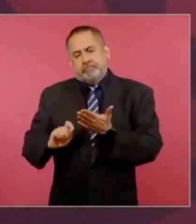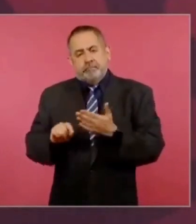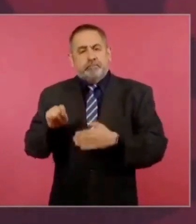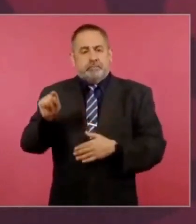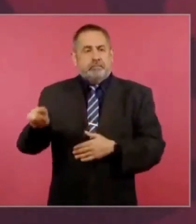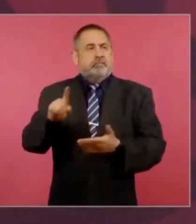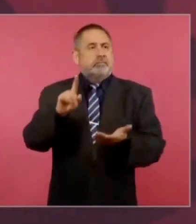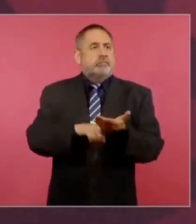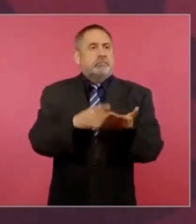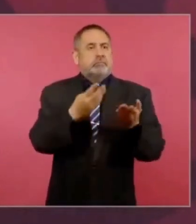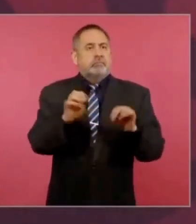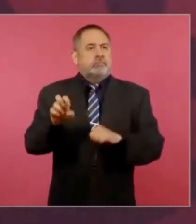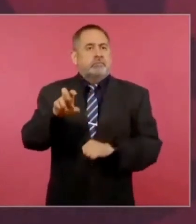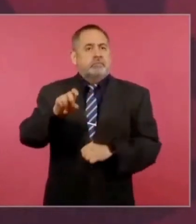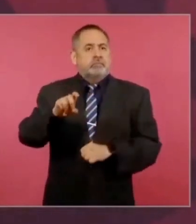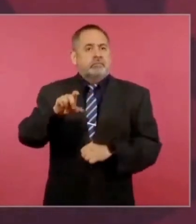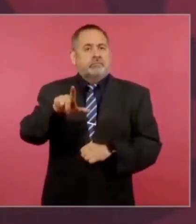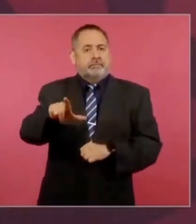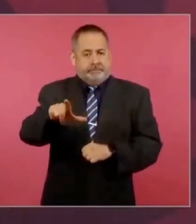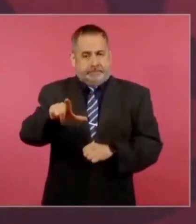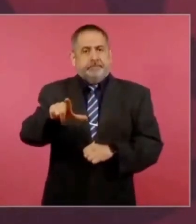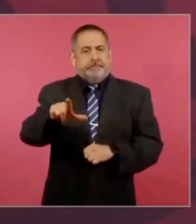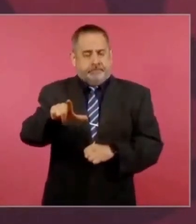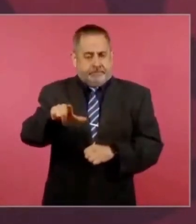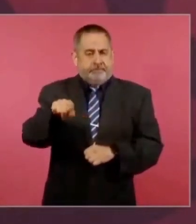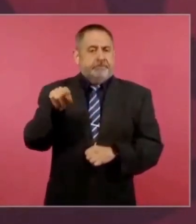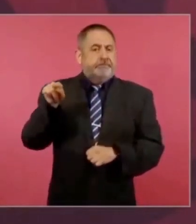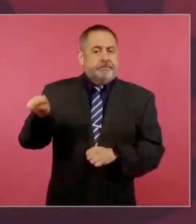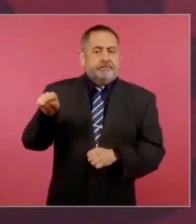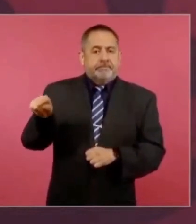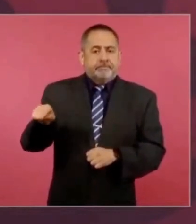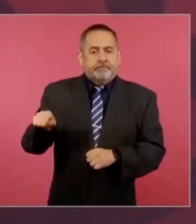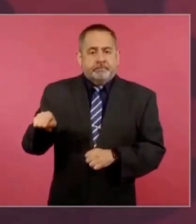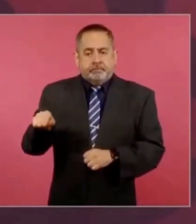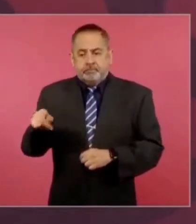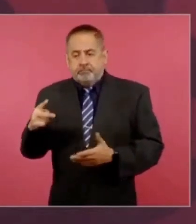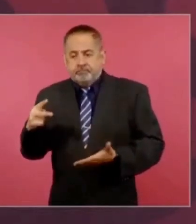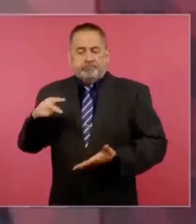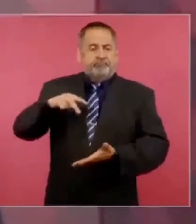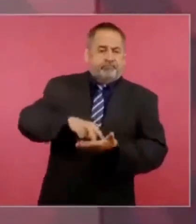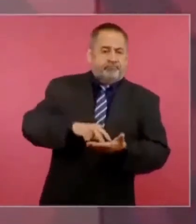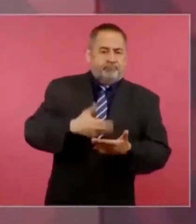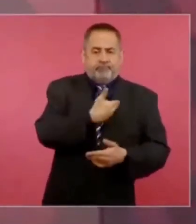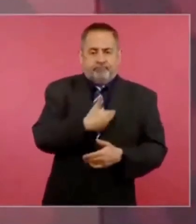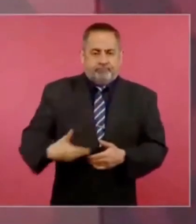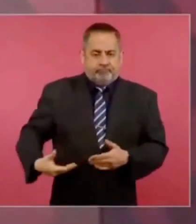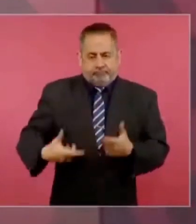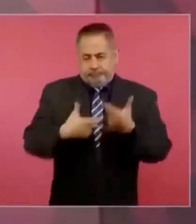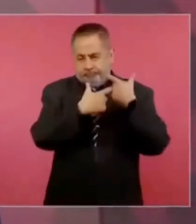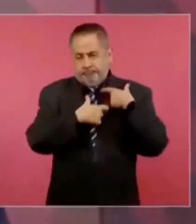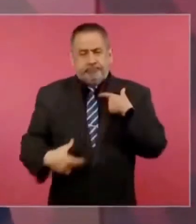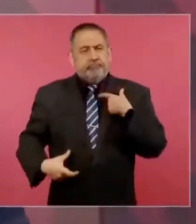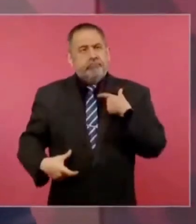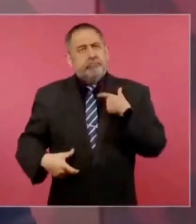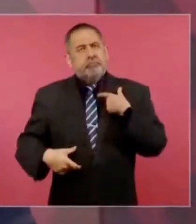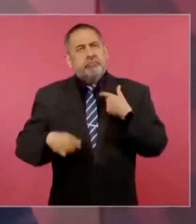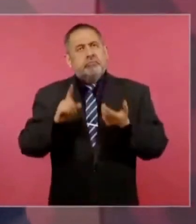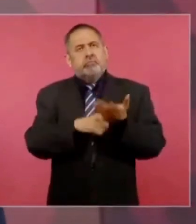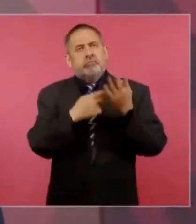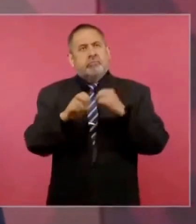En 1937, él llega a la presidencia en el